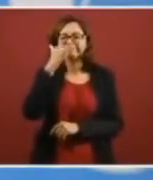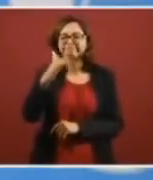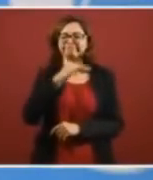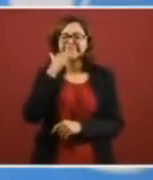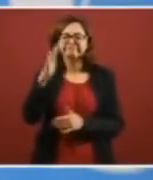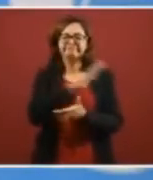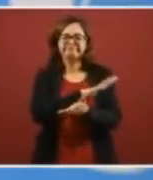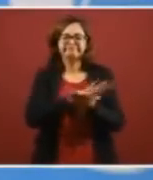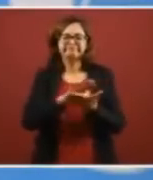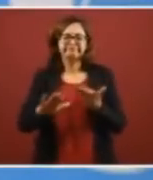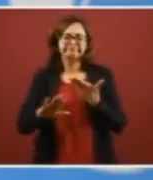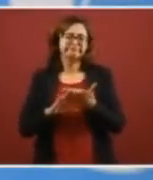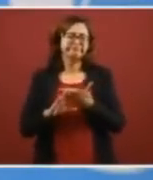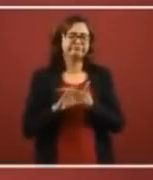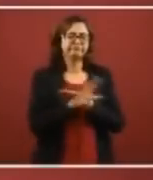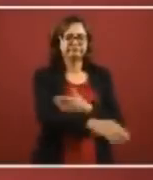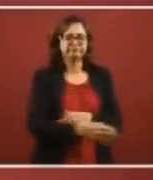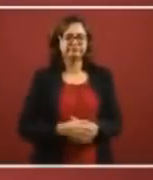corrupción.